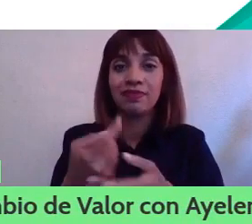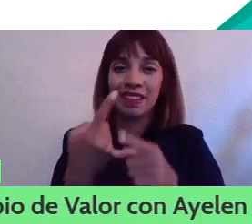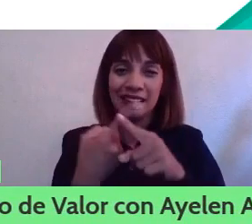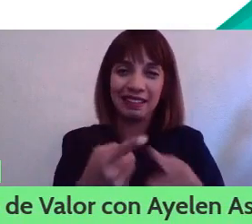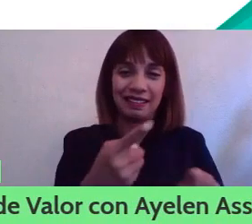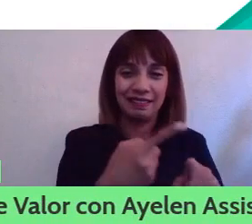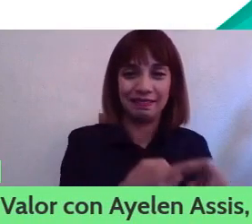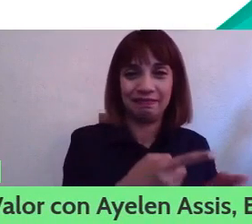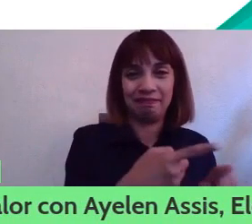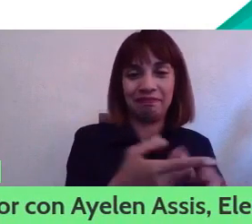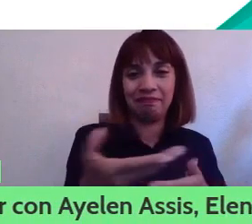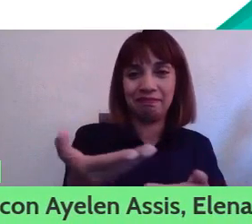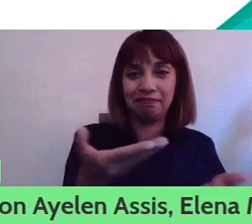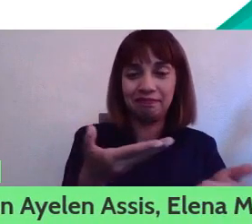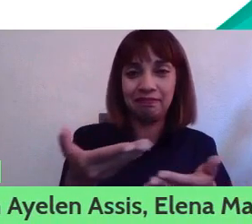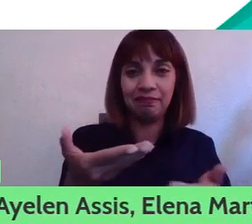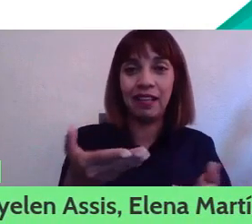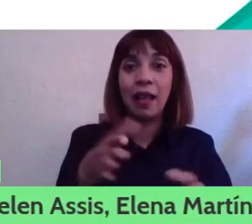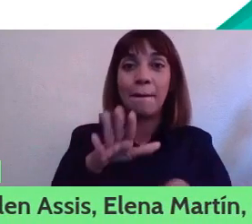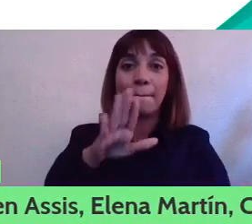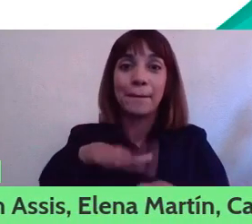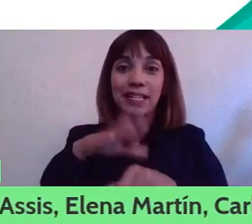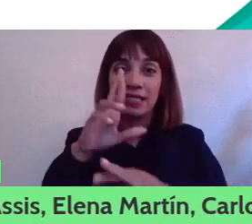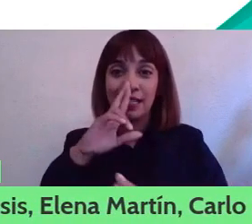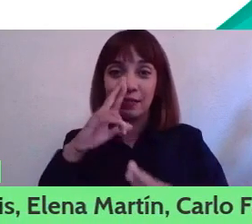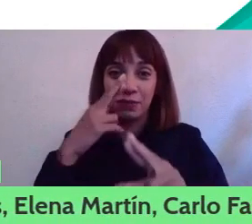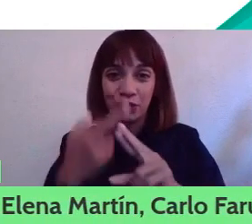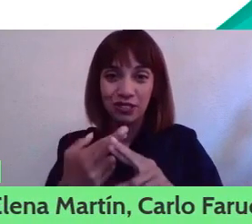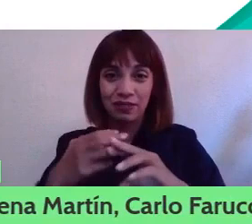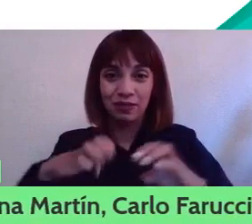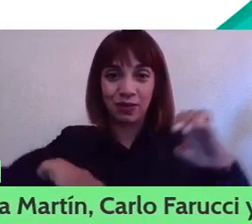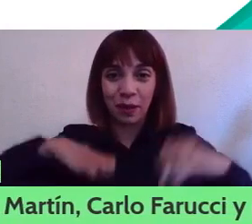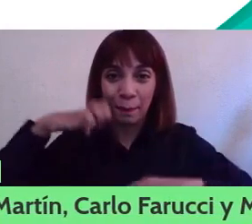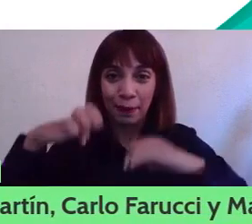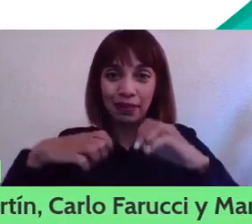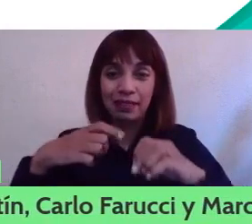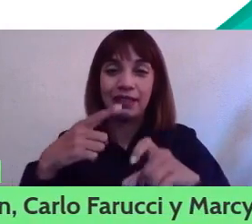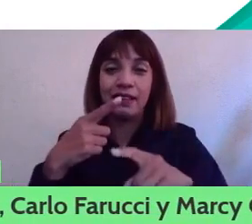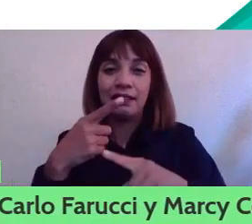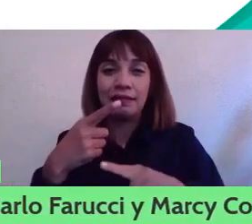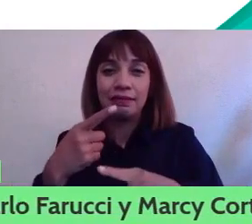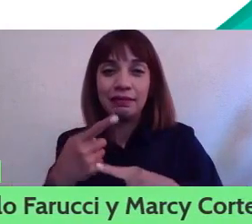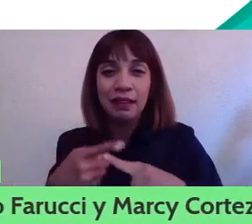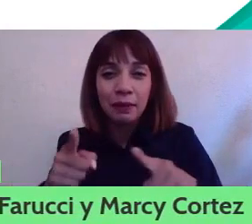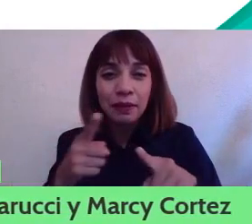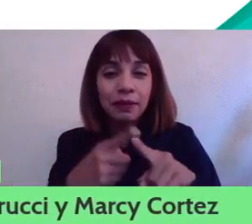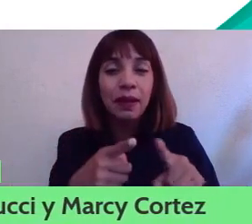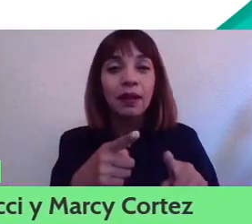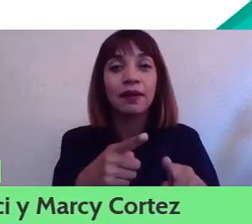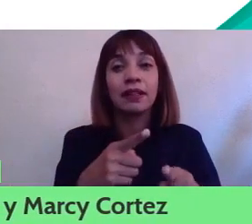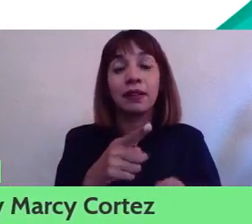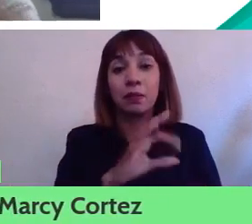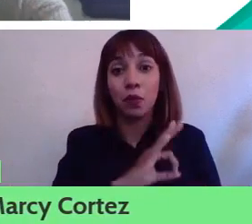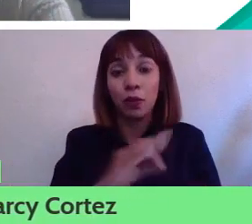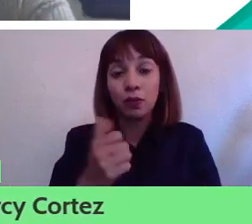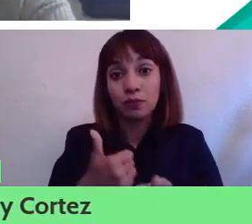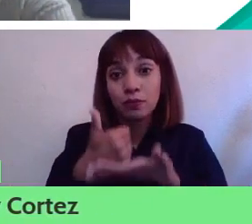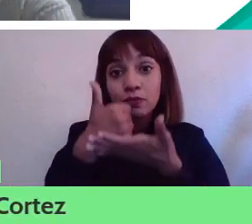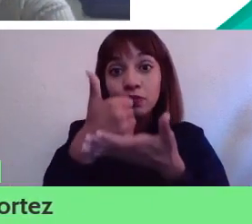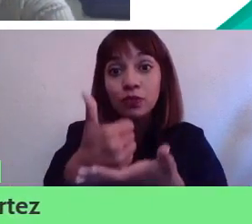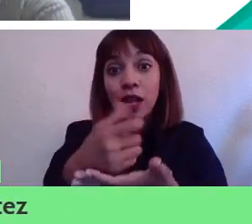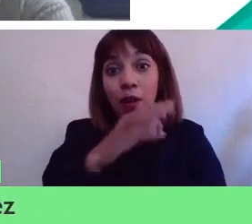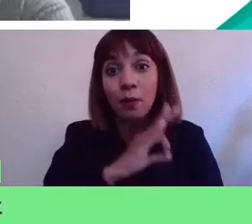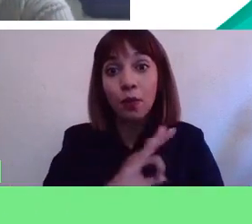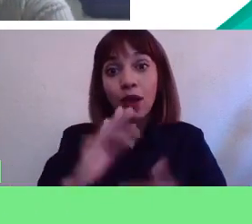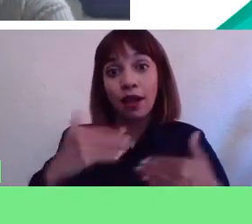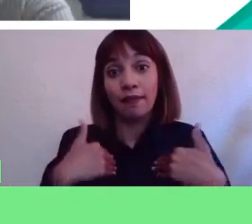packaging responsable. Creo que cada vez tenemos que ir evangelizando y ayudando a las personas a entender que cada producto